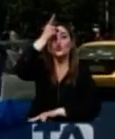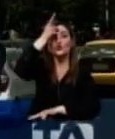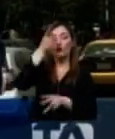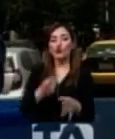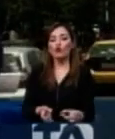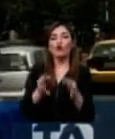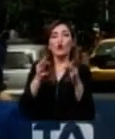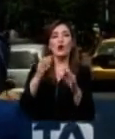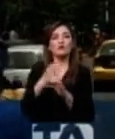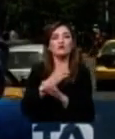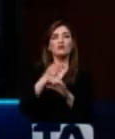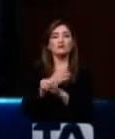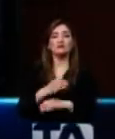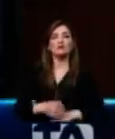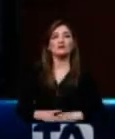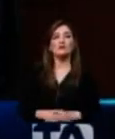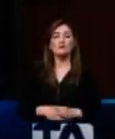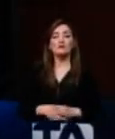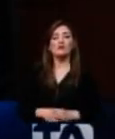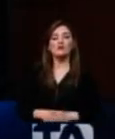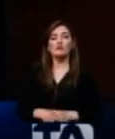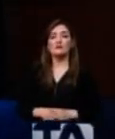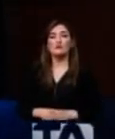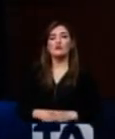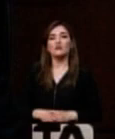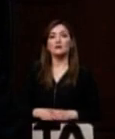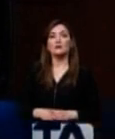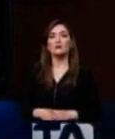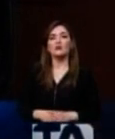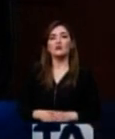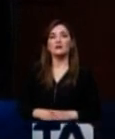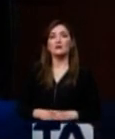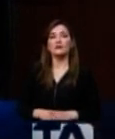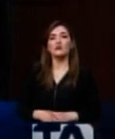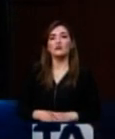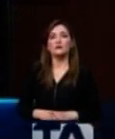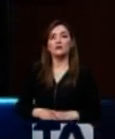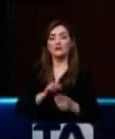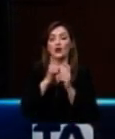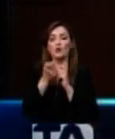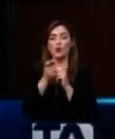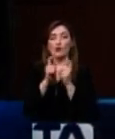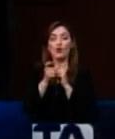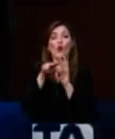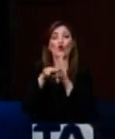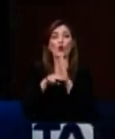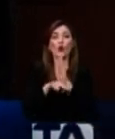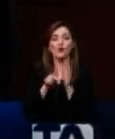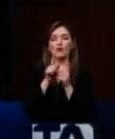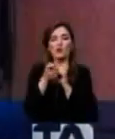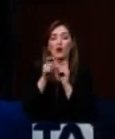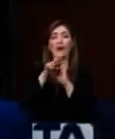forma de calcular el mismo la constatación de reiter modificaciones en la normativa